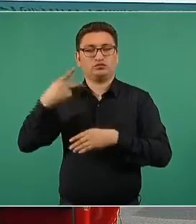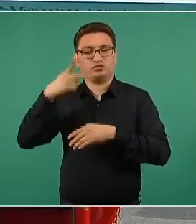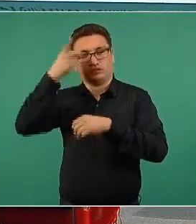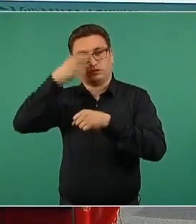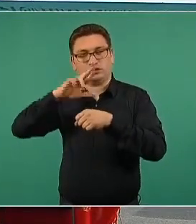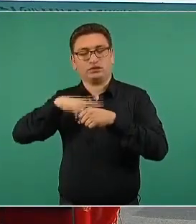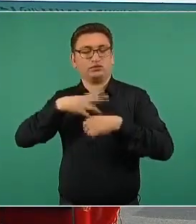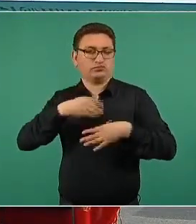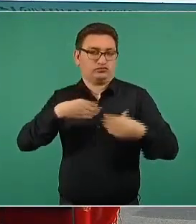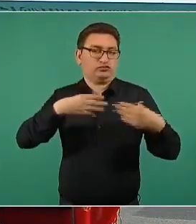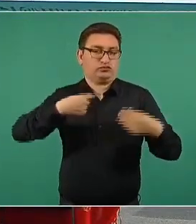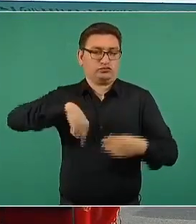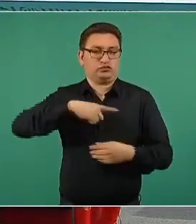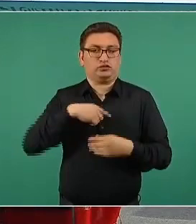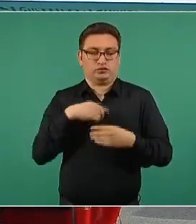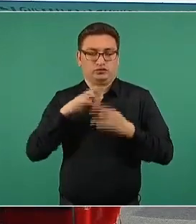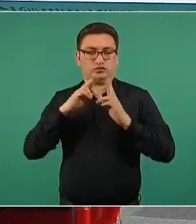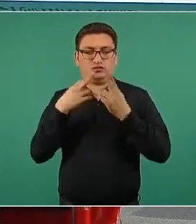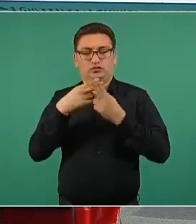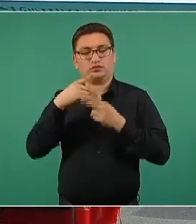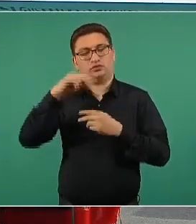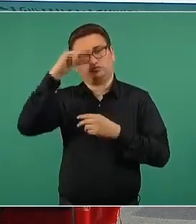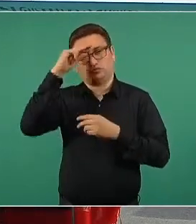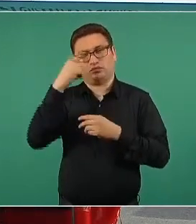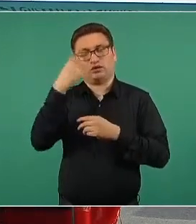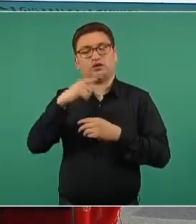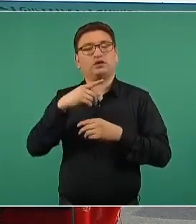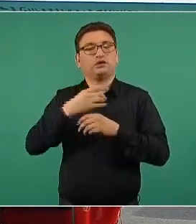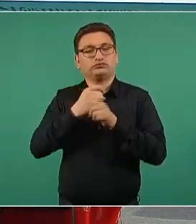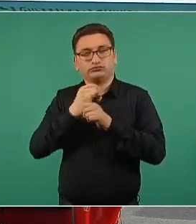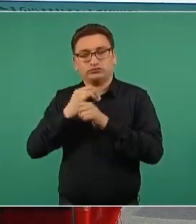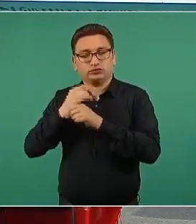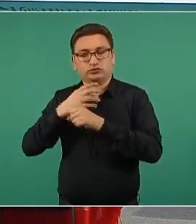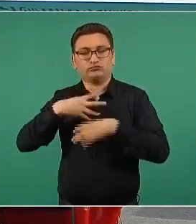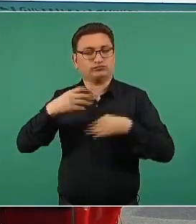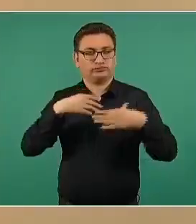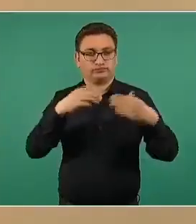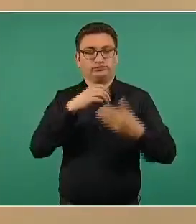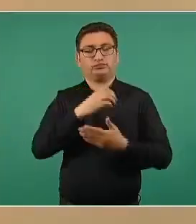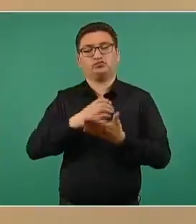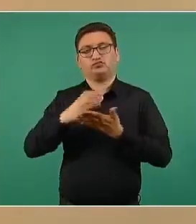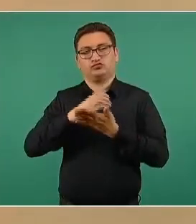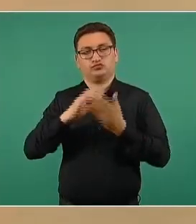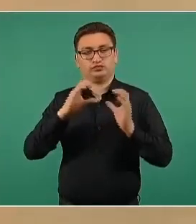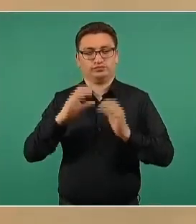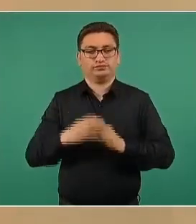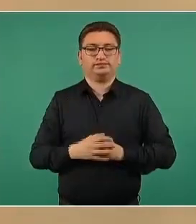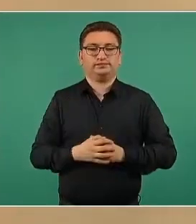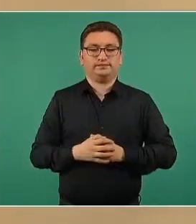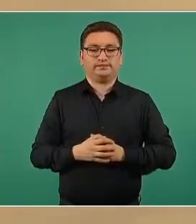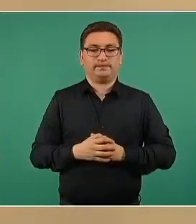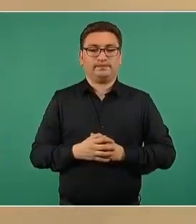General de Epidemiología y la Unidad de Inteligencia Epidemiológica y Sanitaria. La que sigue.